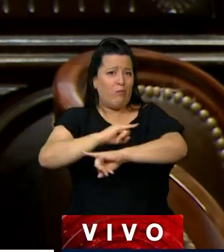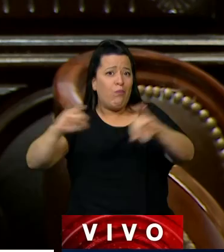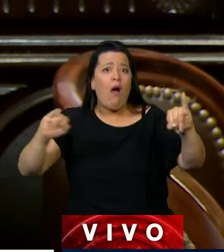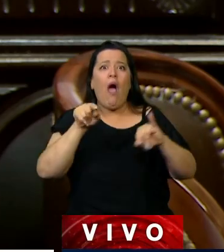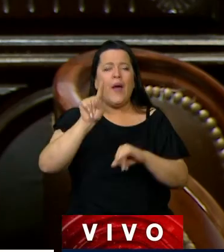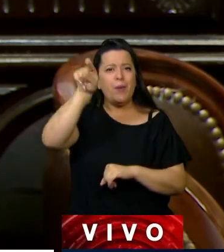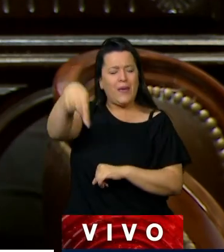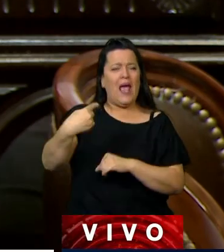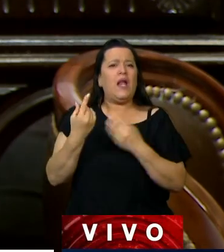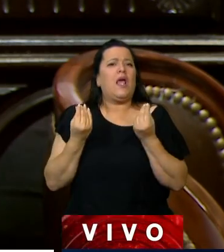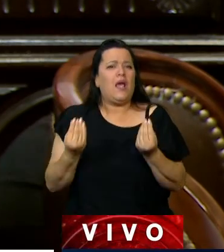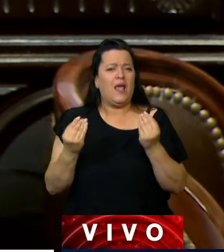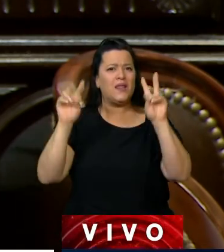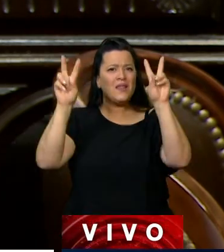surgen